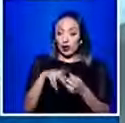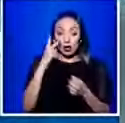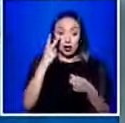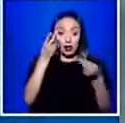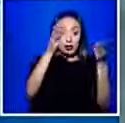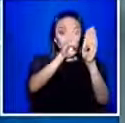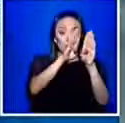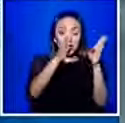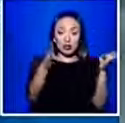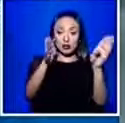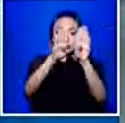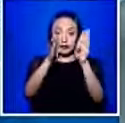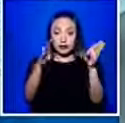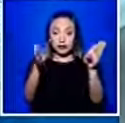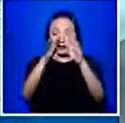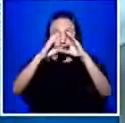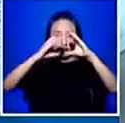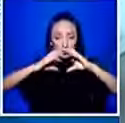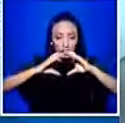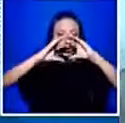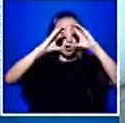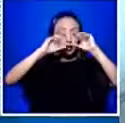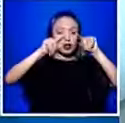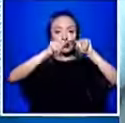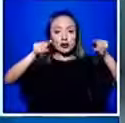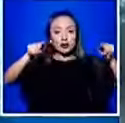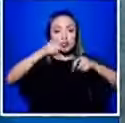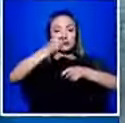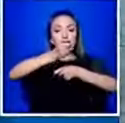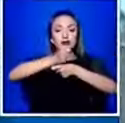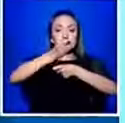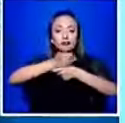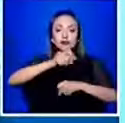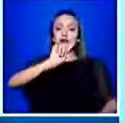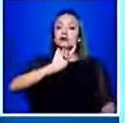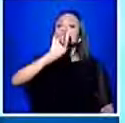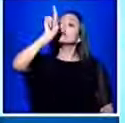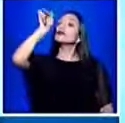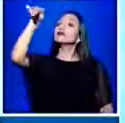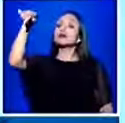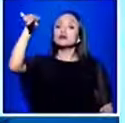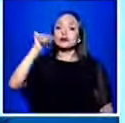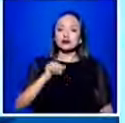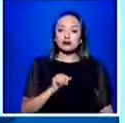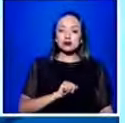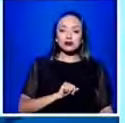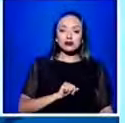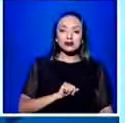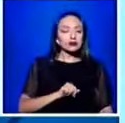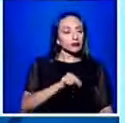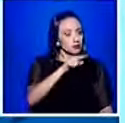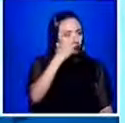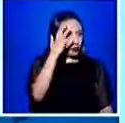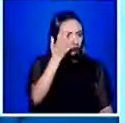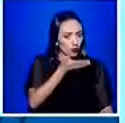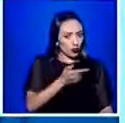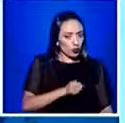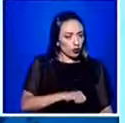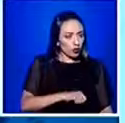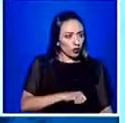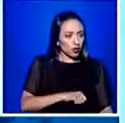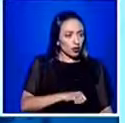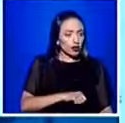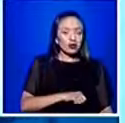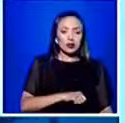cerradas. Elévele un poquito la cámara para que se vea el trabajo que están realizando adentro. Vecino, ¿usted también preocupado por esta situación?